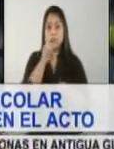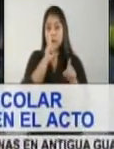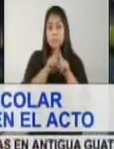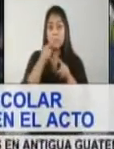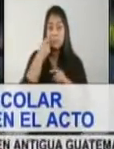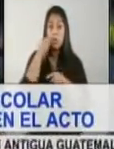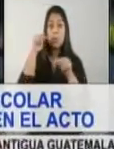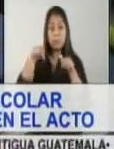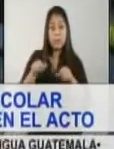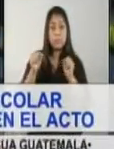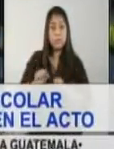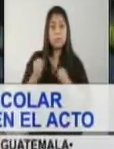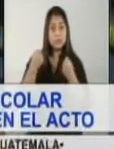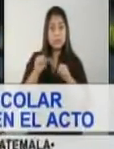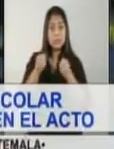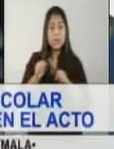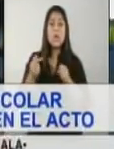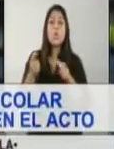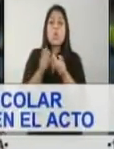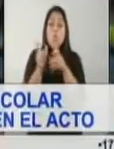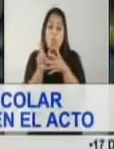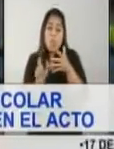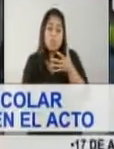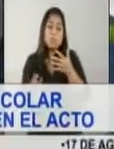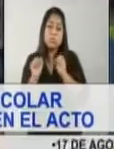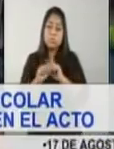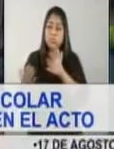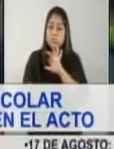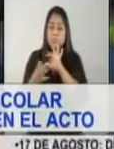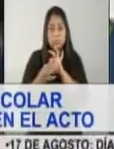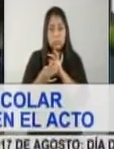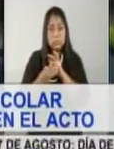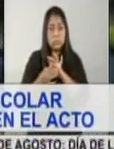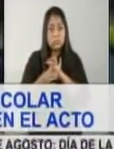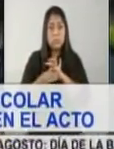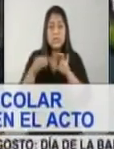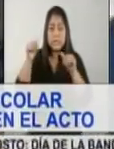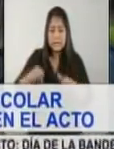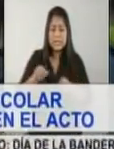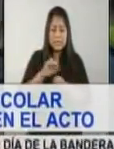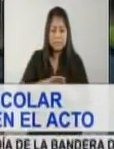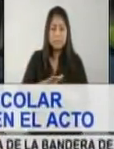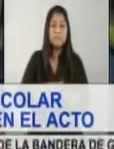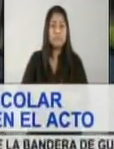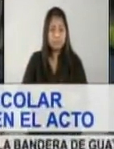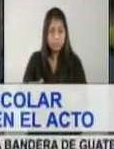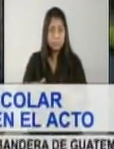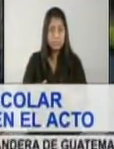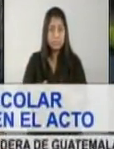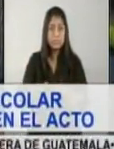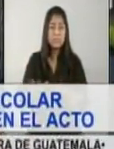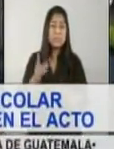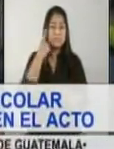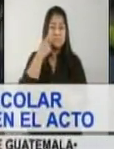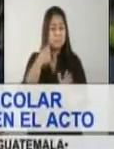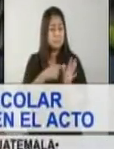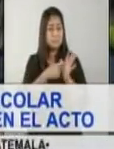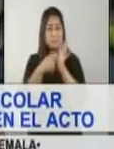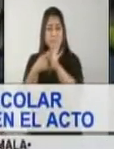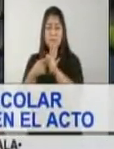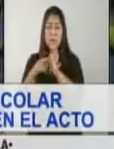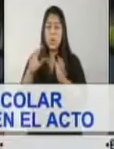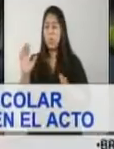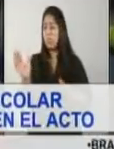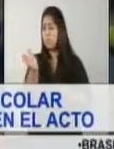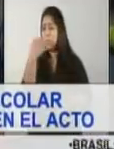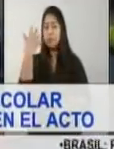podemos hacer con cosas que nos unan. Esta pandemia nos ha demostrado las grandes